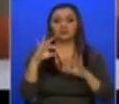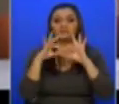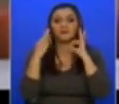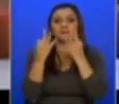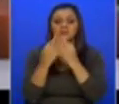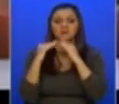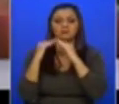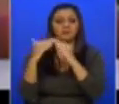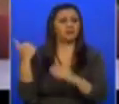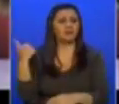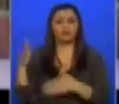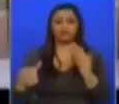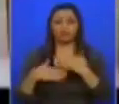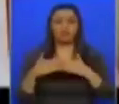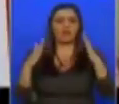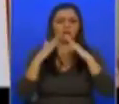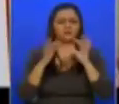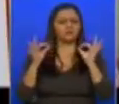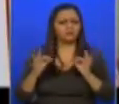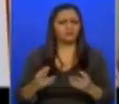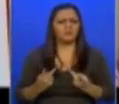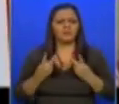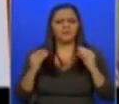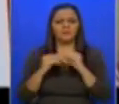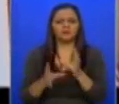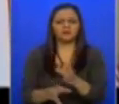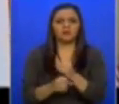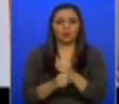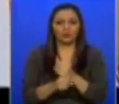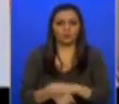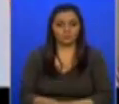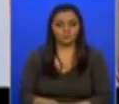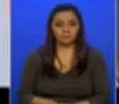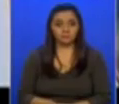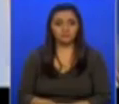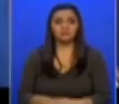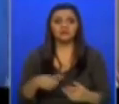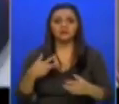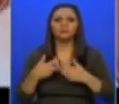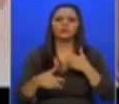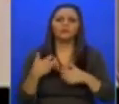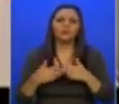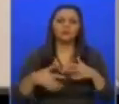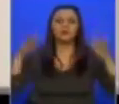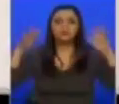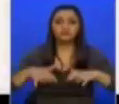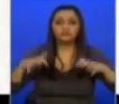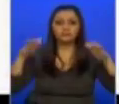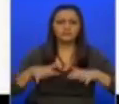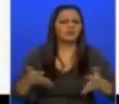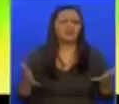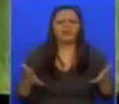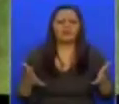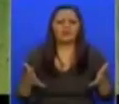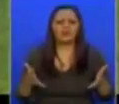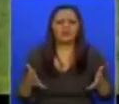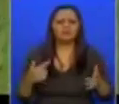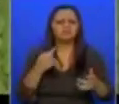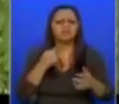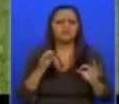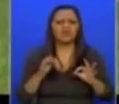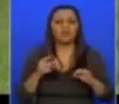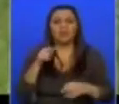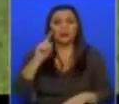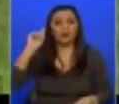familias que cuentan con viviendas dignas y seguras. Con esto ya no sufren las inclemencias del invierno. Así, el